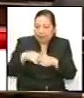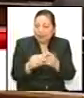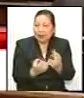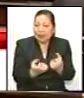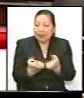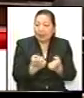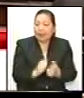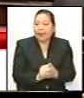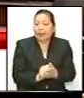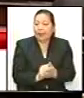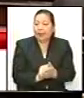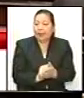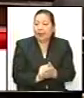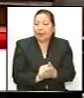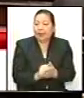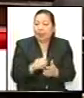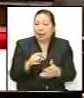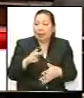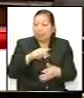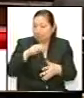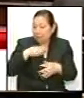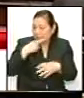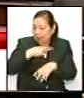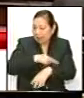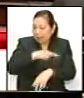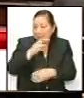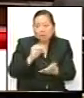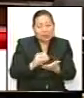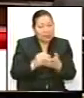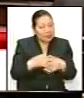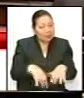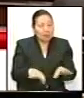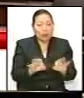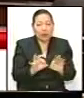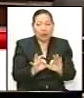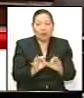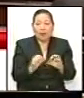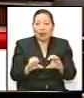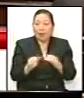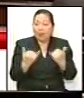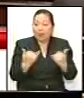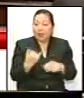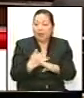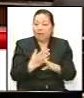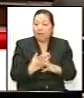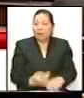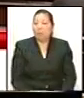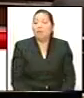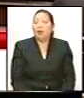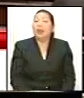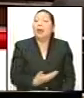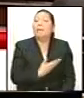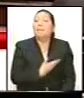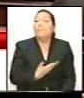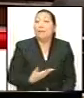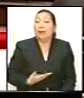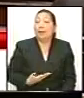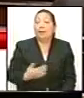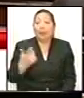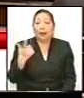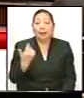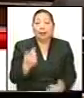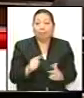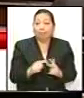economía, de las economías de nuestra región. Es muy importante que lo hagamos de esa manera, que el presidente que está liderando